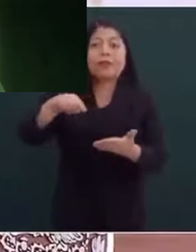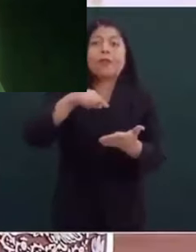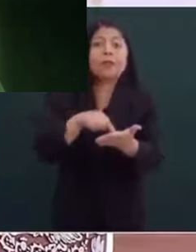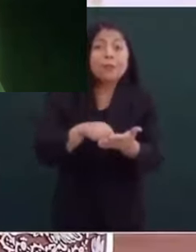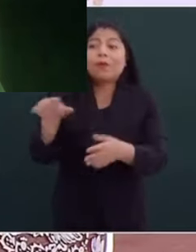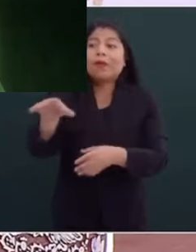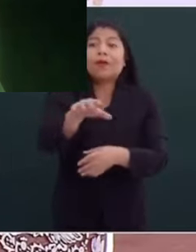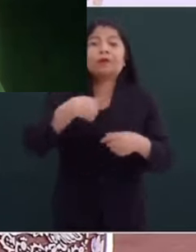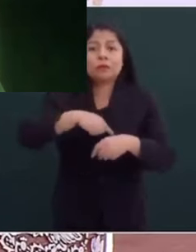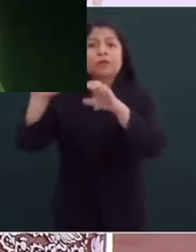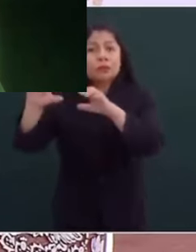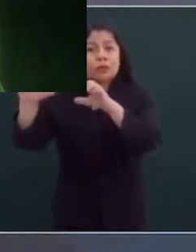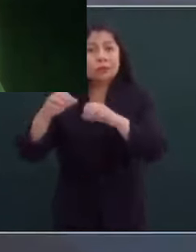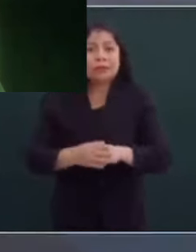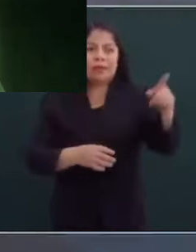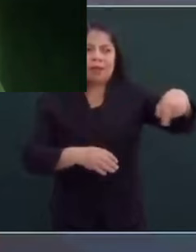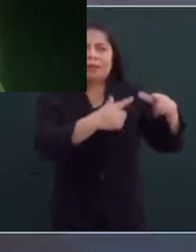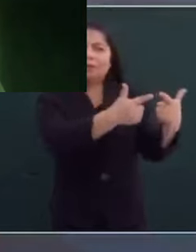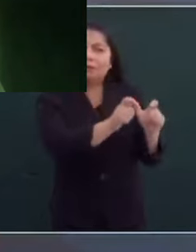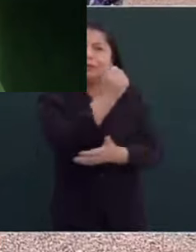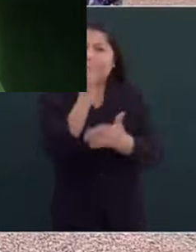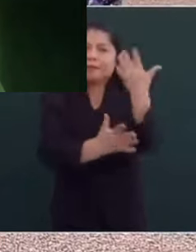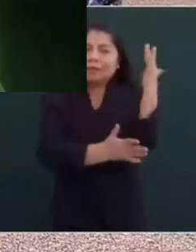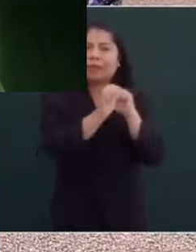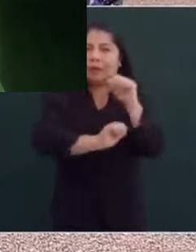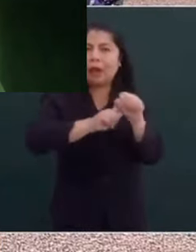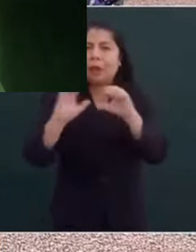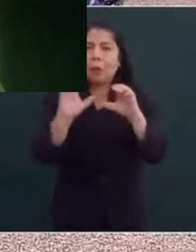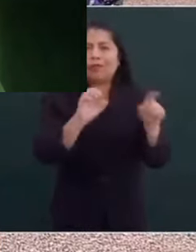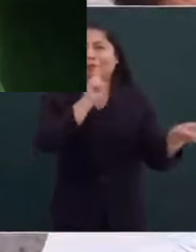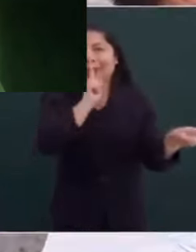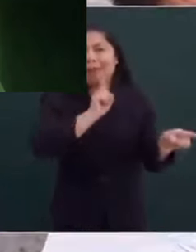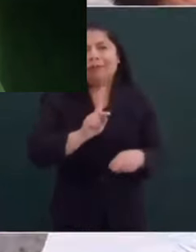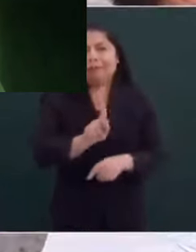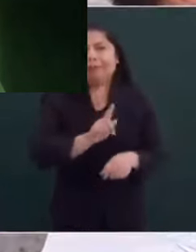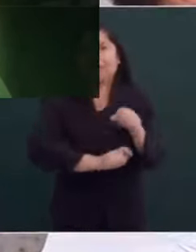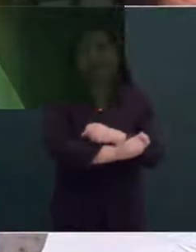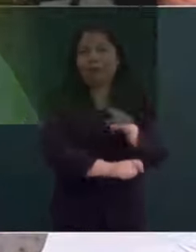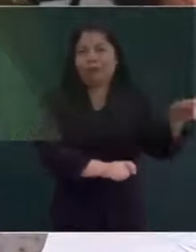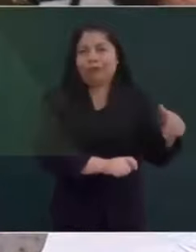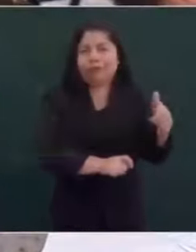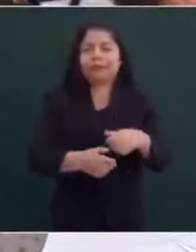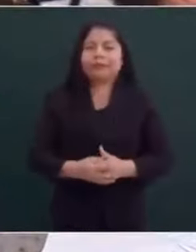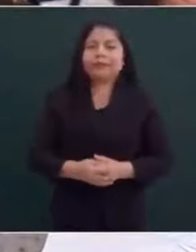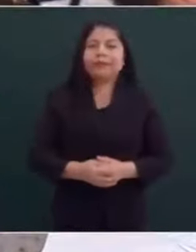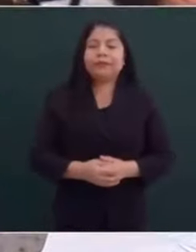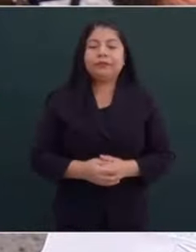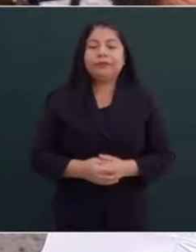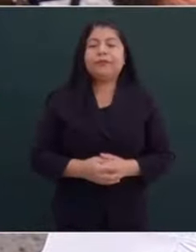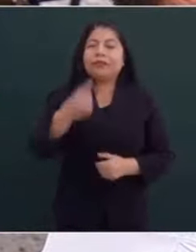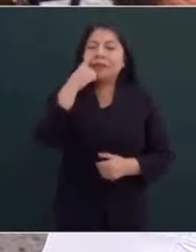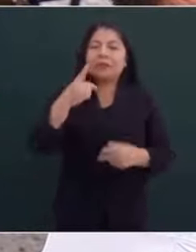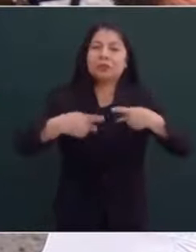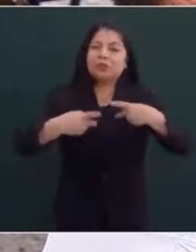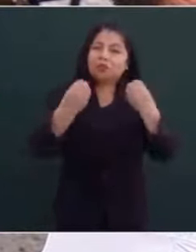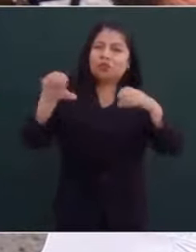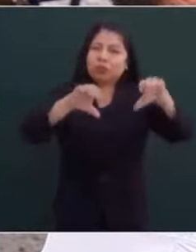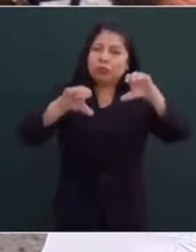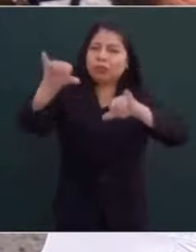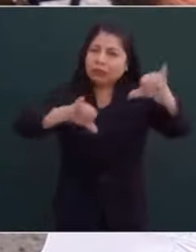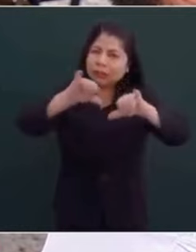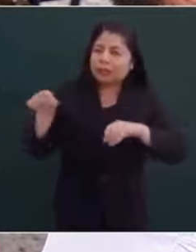son corruptos, los pseudoambientalistas. ¿Cómo va a presentar esas pruebas? Porque no le parece que es una falta de respeto no. A muchos ambientalistas, científicos que tienen una amplia